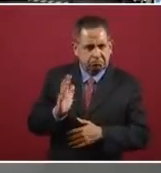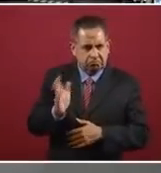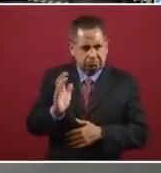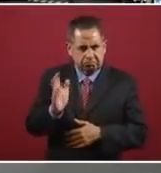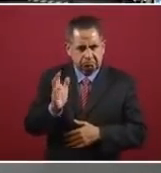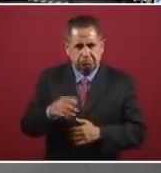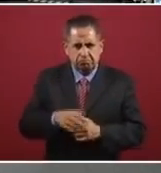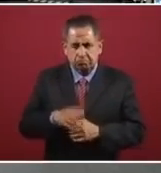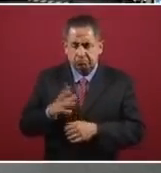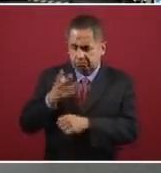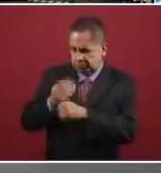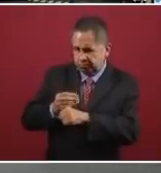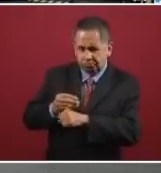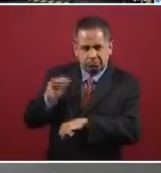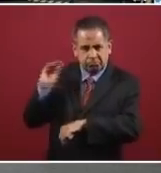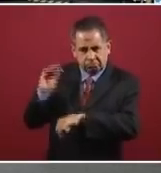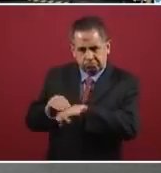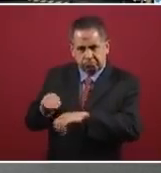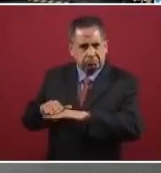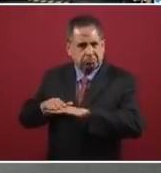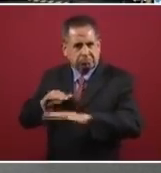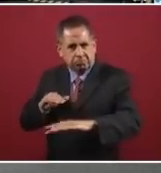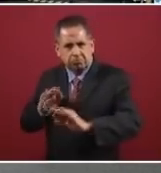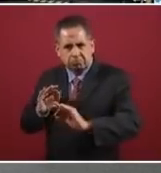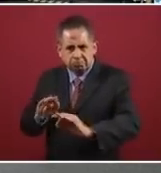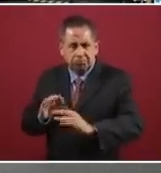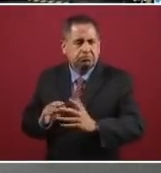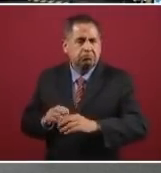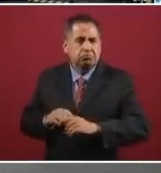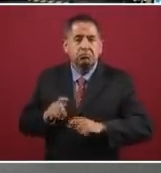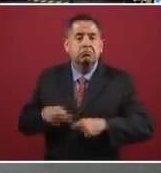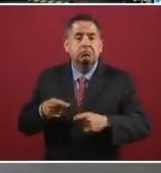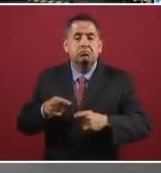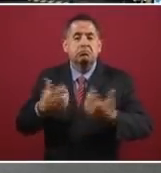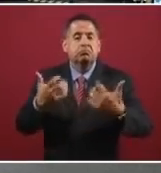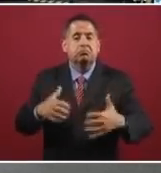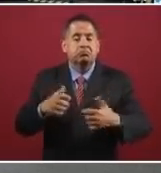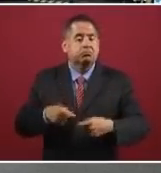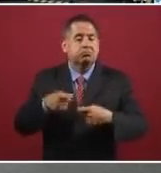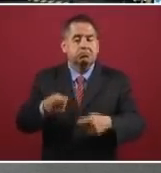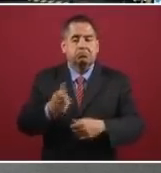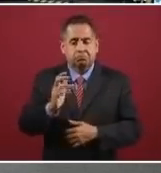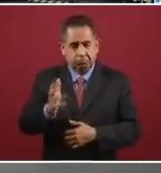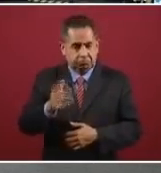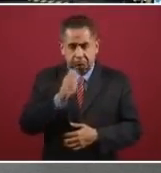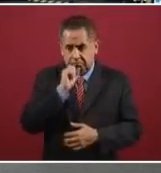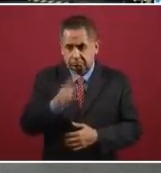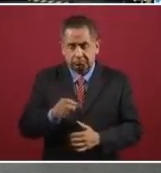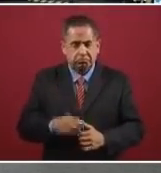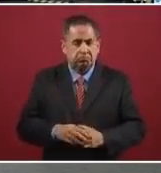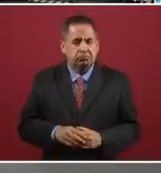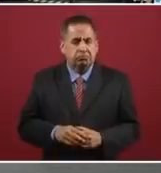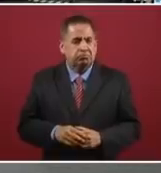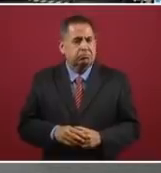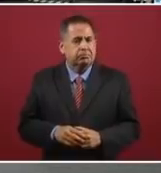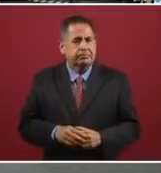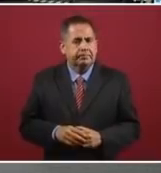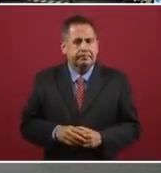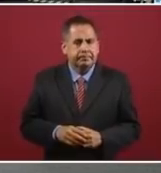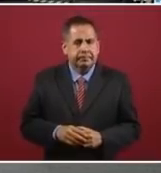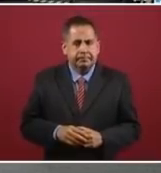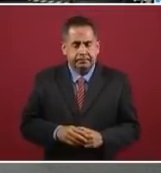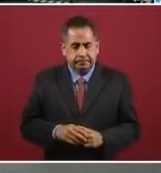para la ingeniería básica, se otorgó a una empresa, también a esa empresa,